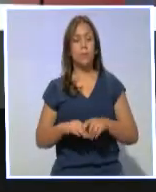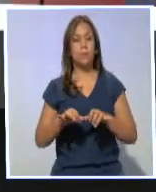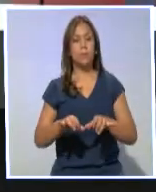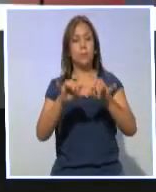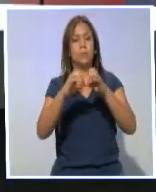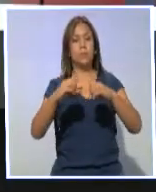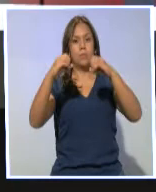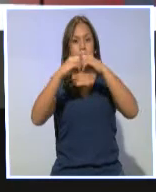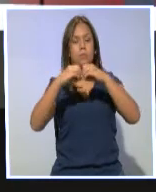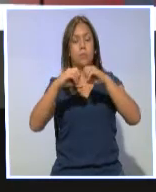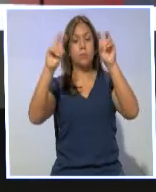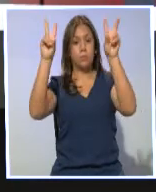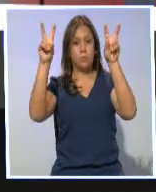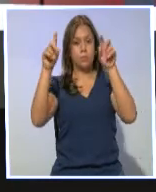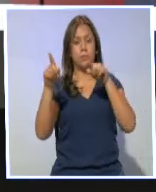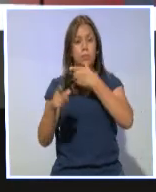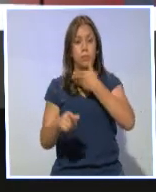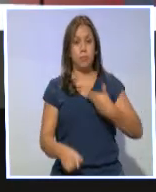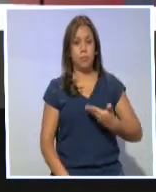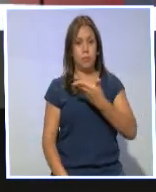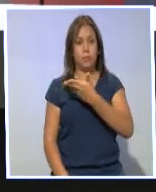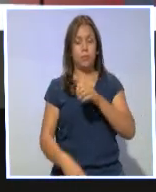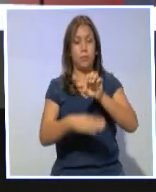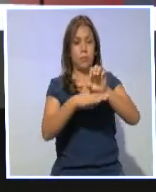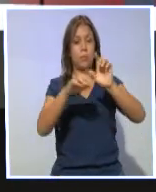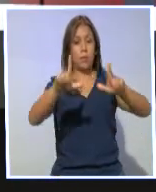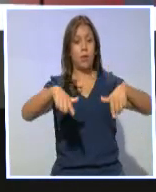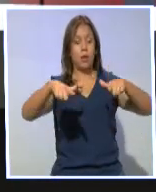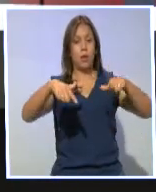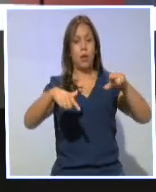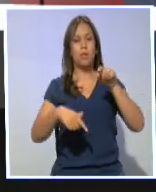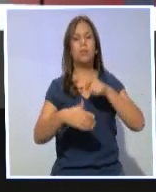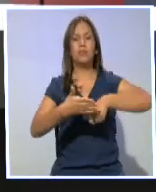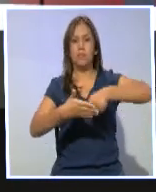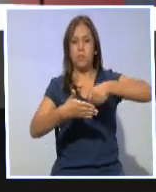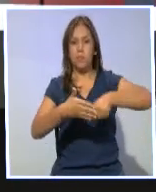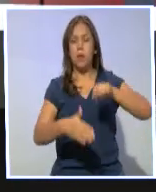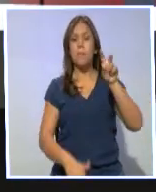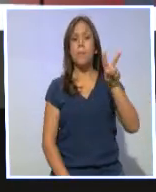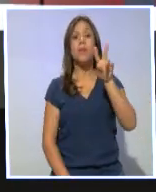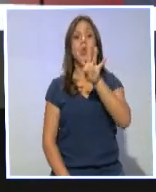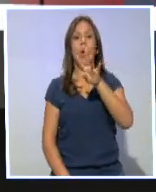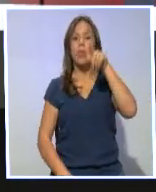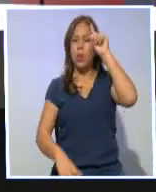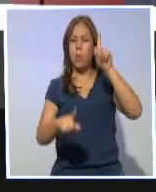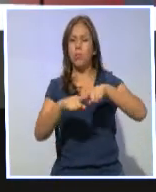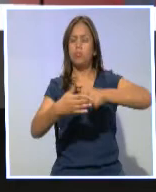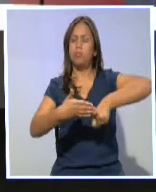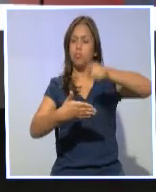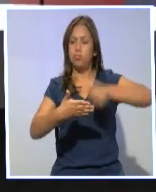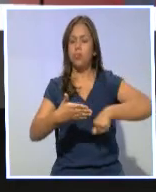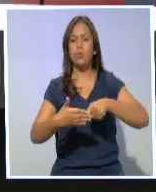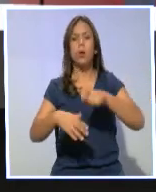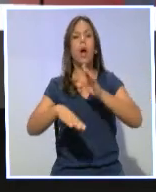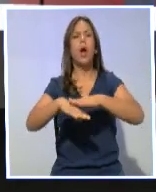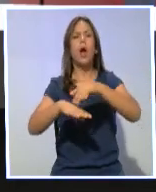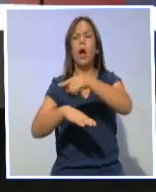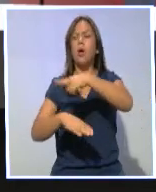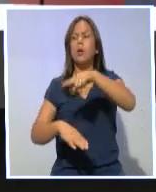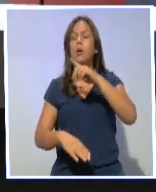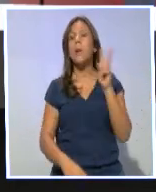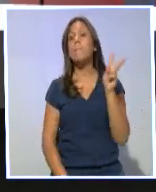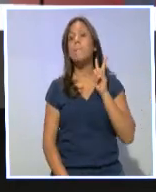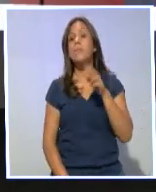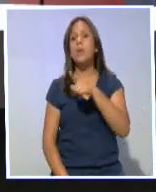Avanzamos con otros temas. El presidente de la República, Lenín Moreno, firmó 24 acuerdos indemnizatorios con víctimas de violaciones de